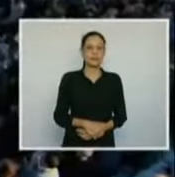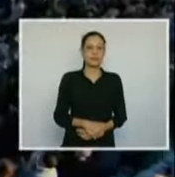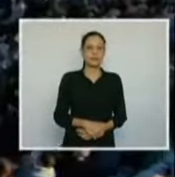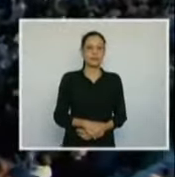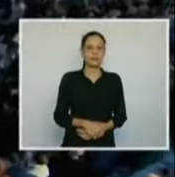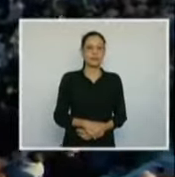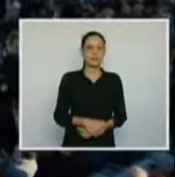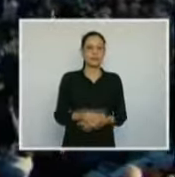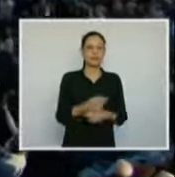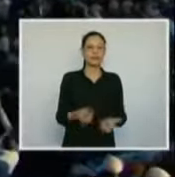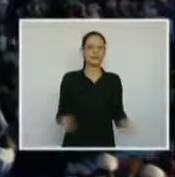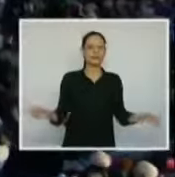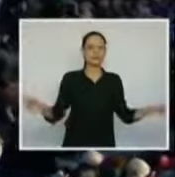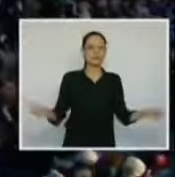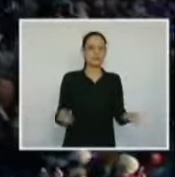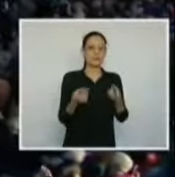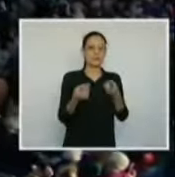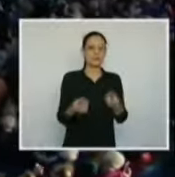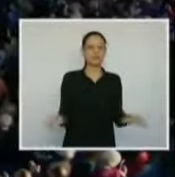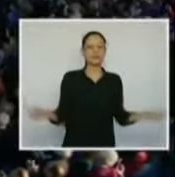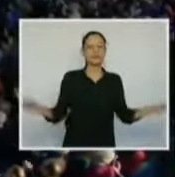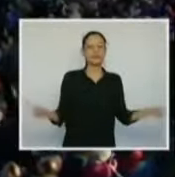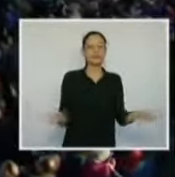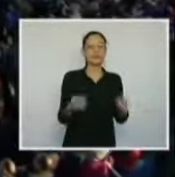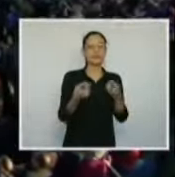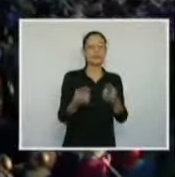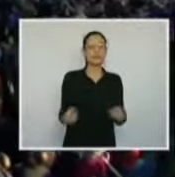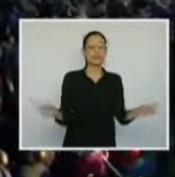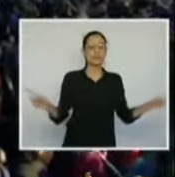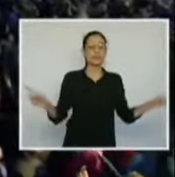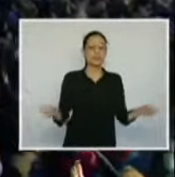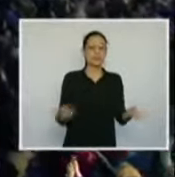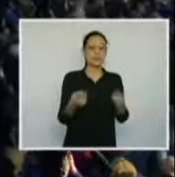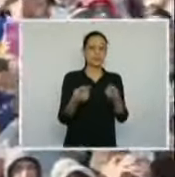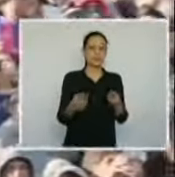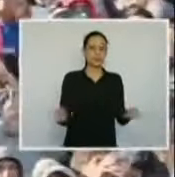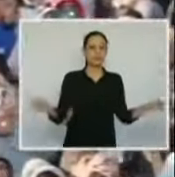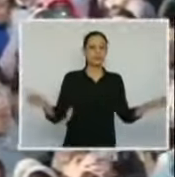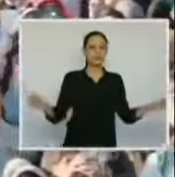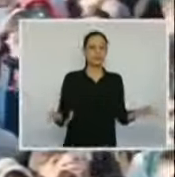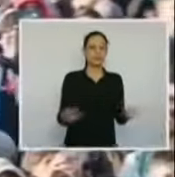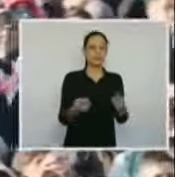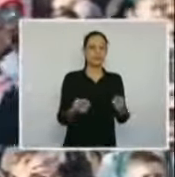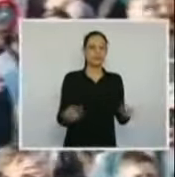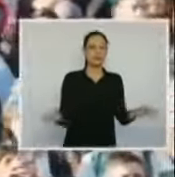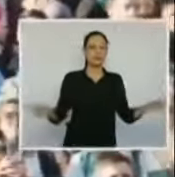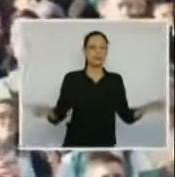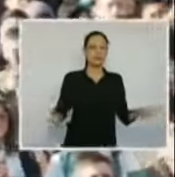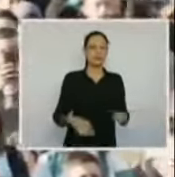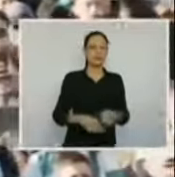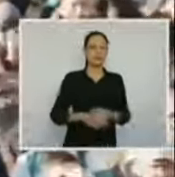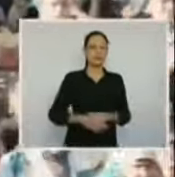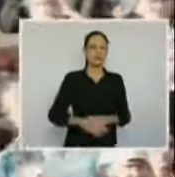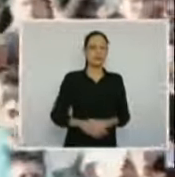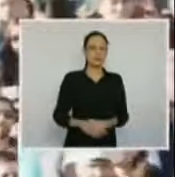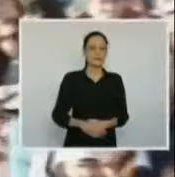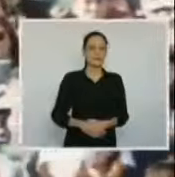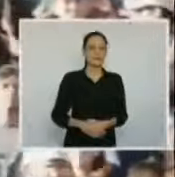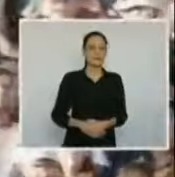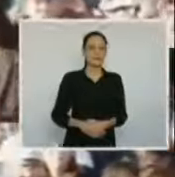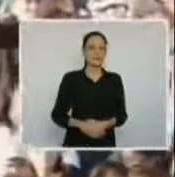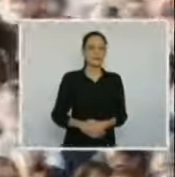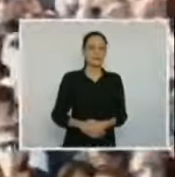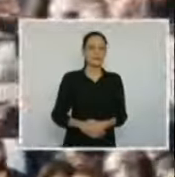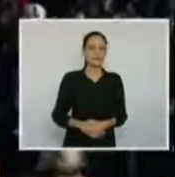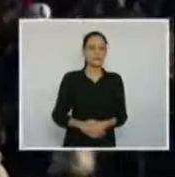como... No sé, todavía debe estar... Cristina debe estar... No debe poder creer que haya perdido las elecciones. No sé, no, porque la verdad que la escuchás...